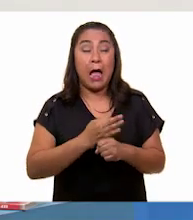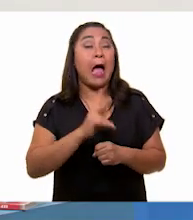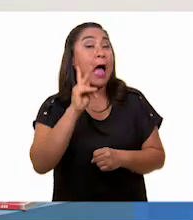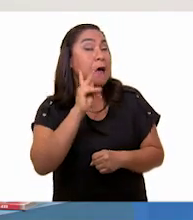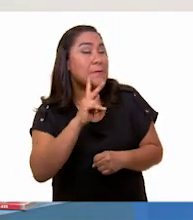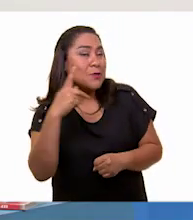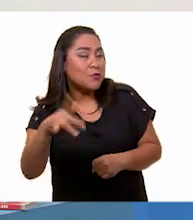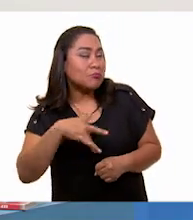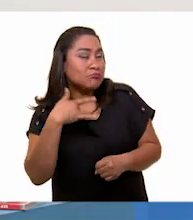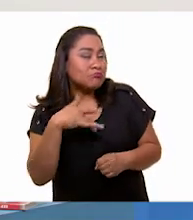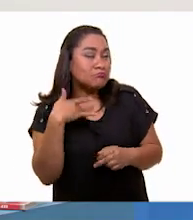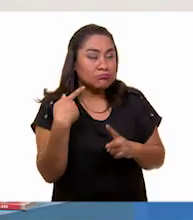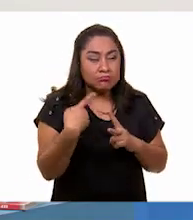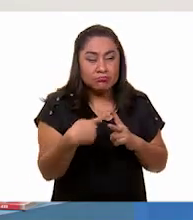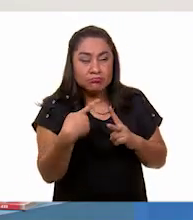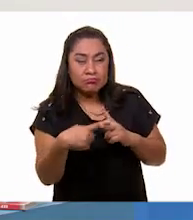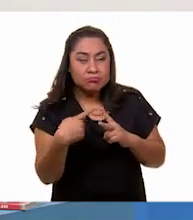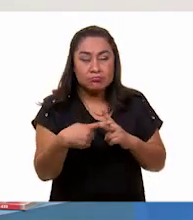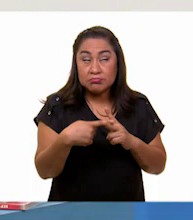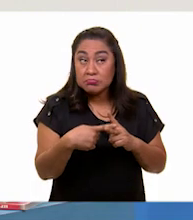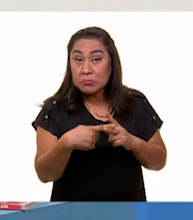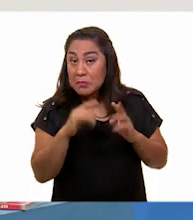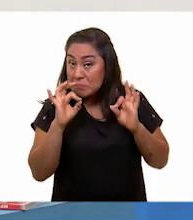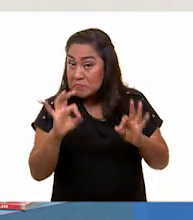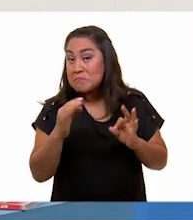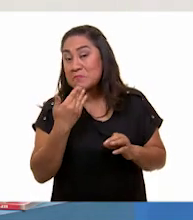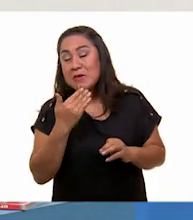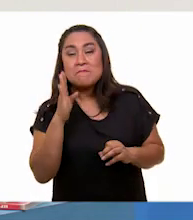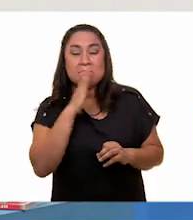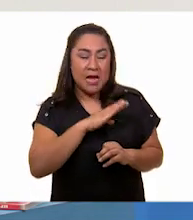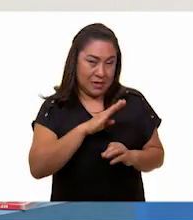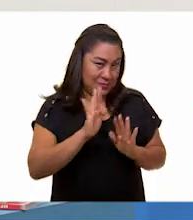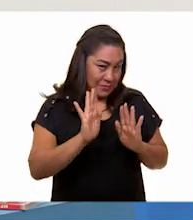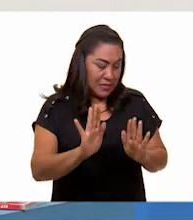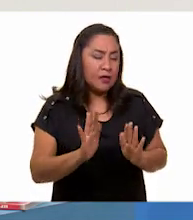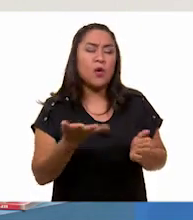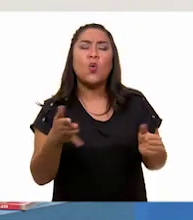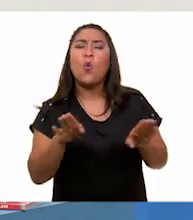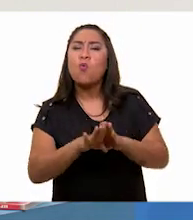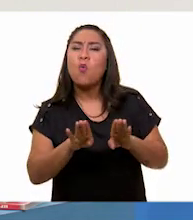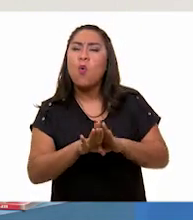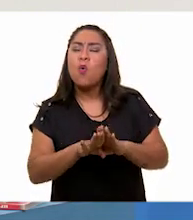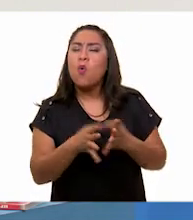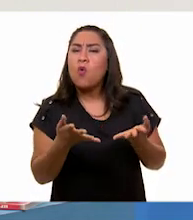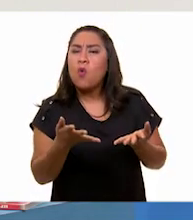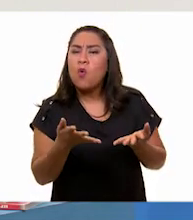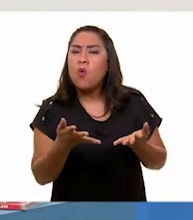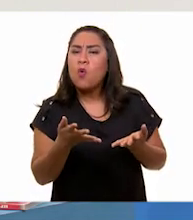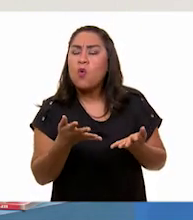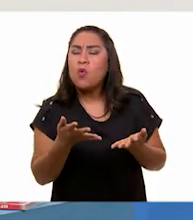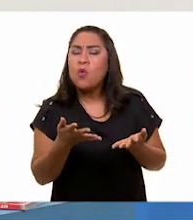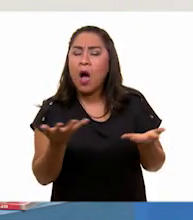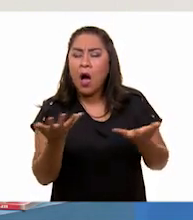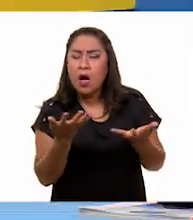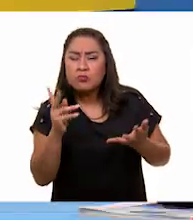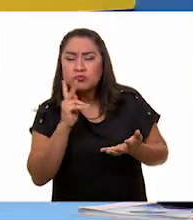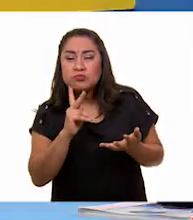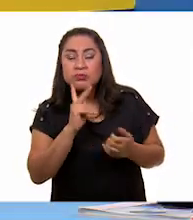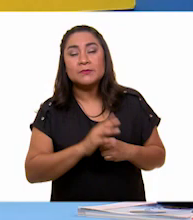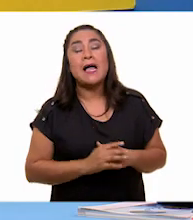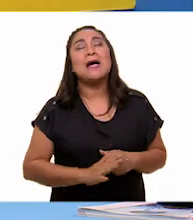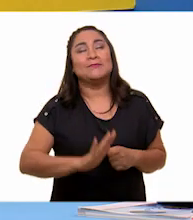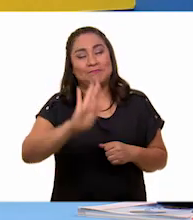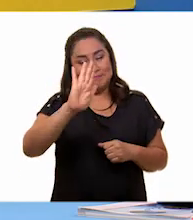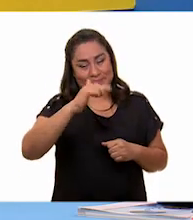las estimaciones que hicimos son correctas. ¿Cómo podemos comprobar eso? Yo